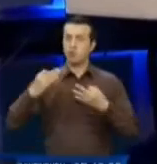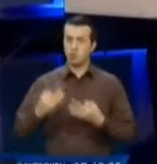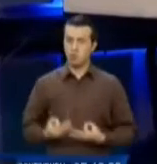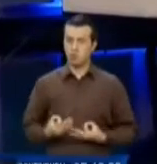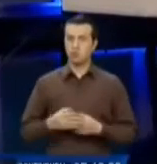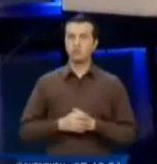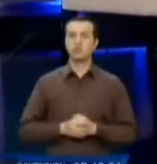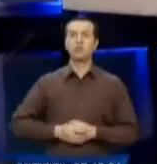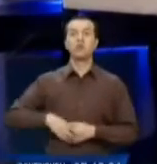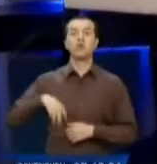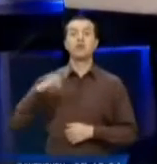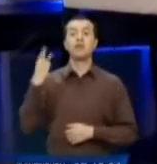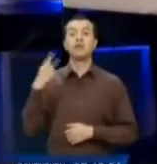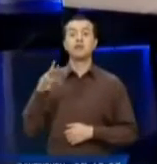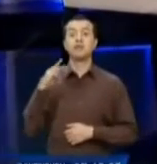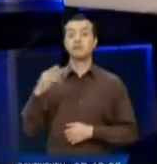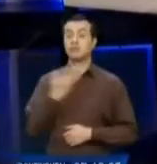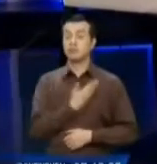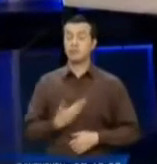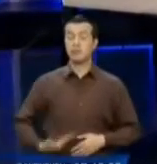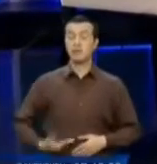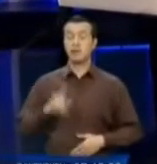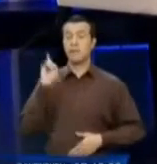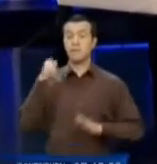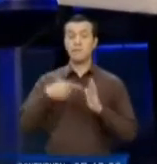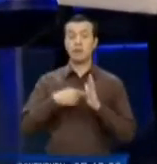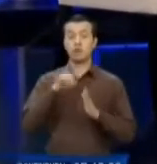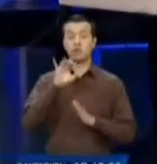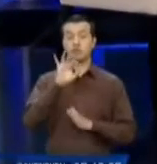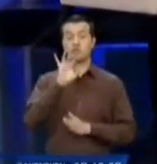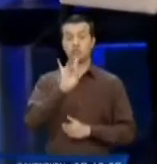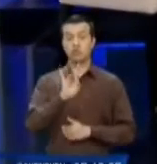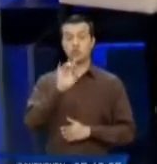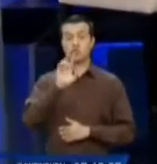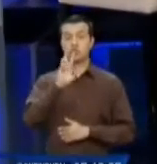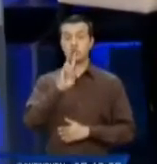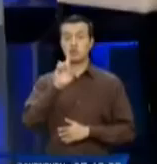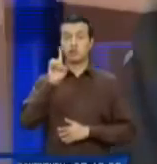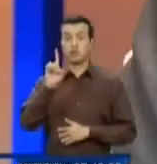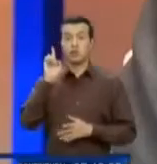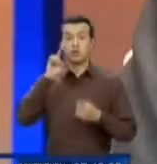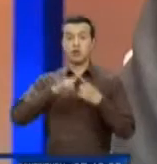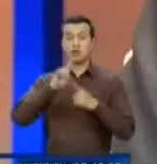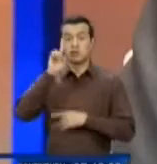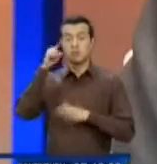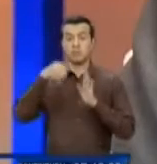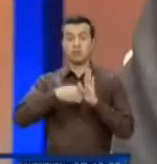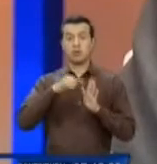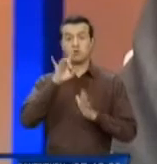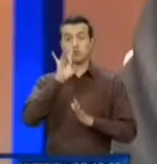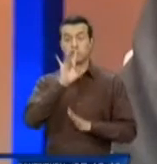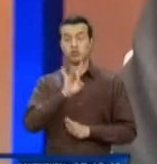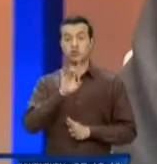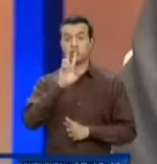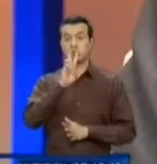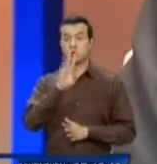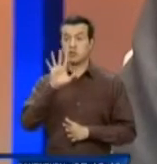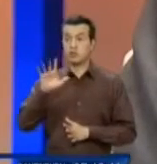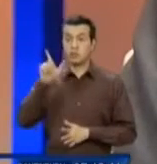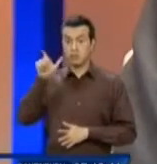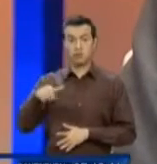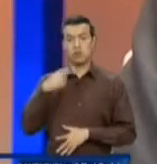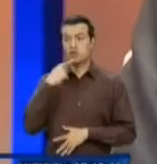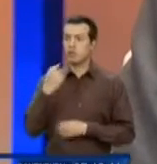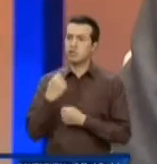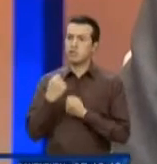presidente de Estados Unidos, de 1861 a 1865, él abolió la esclavitud. En